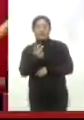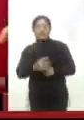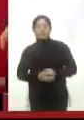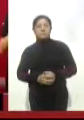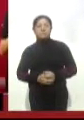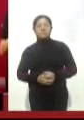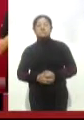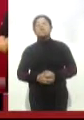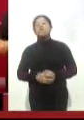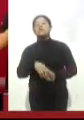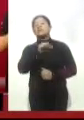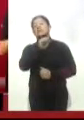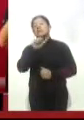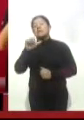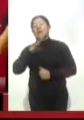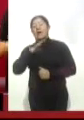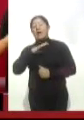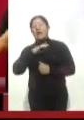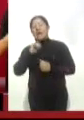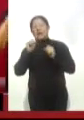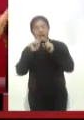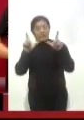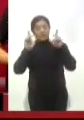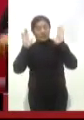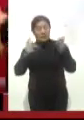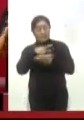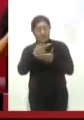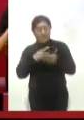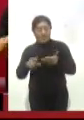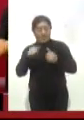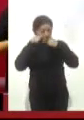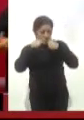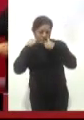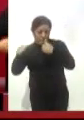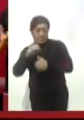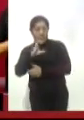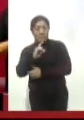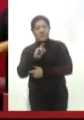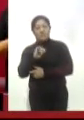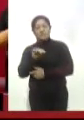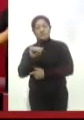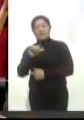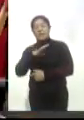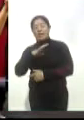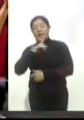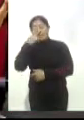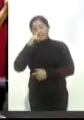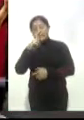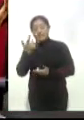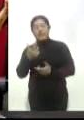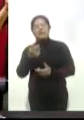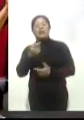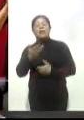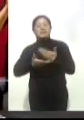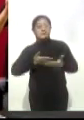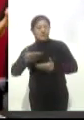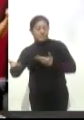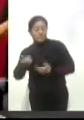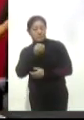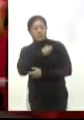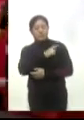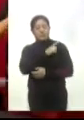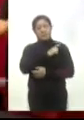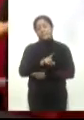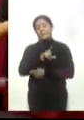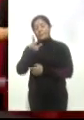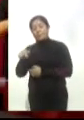Secretaría de Salud alista el plan de continuidad de operaciones de atención clínica que permitirá normalizar los servicios de salud postergados por la emergencia sanitaria.